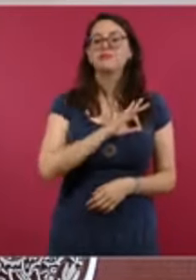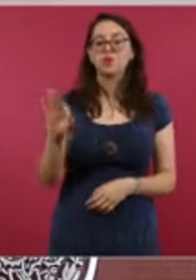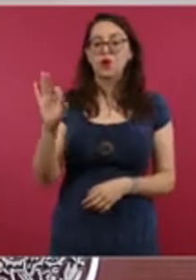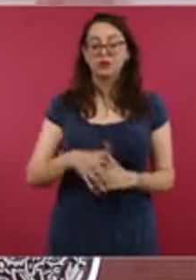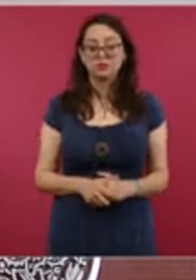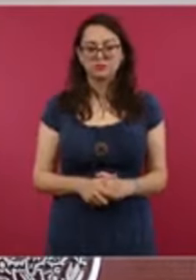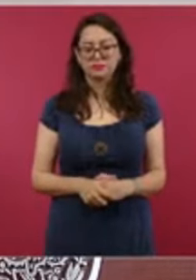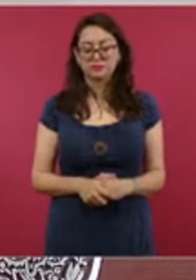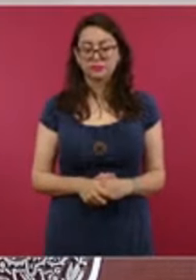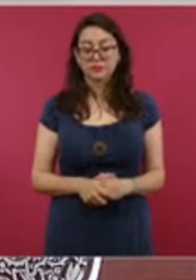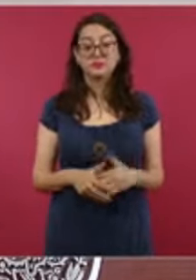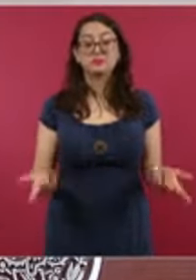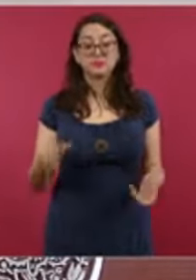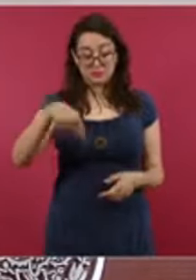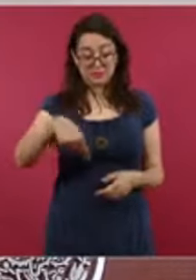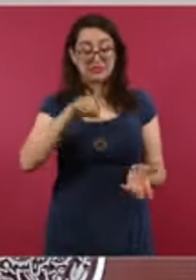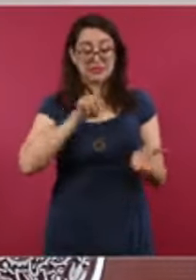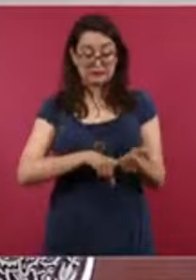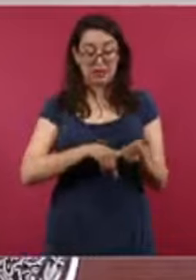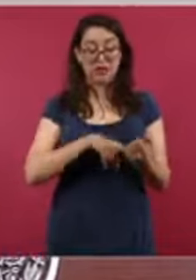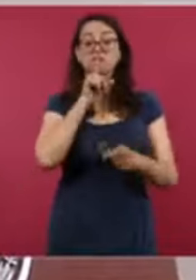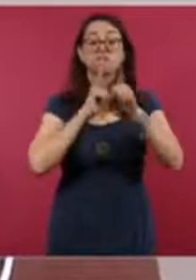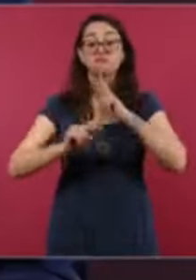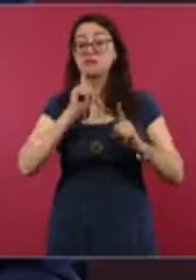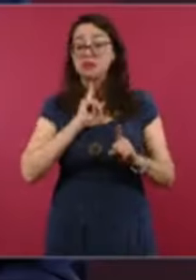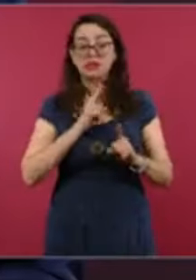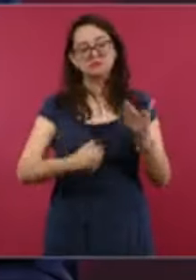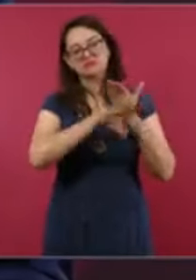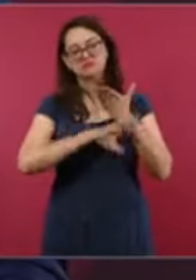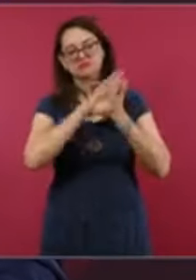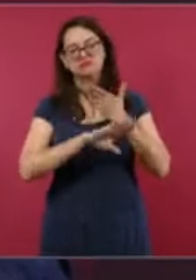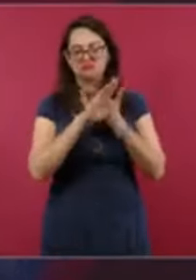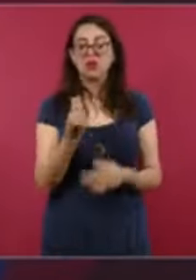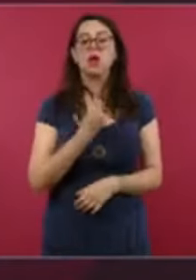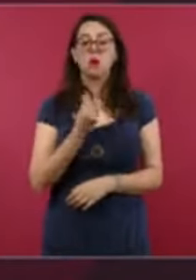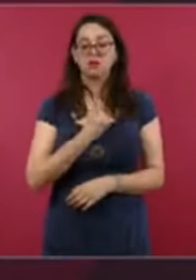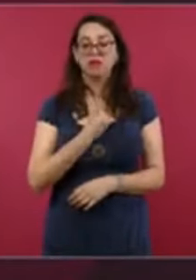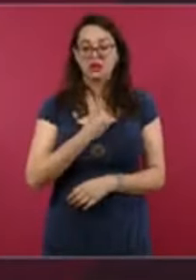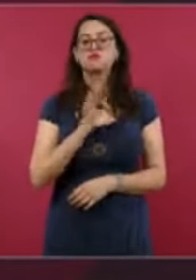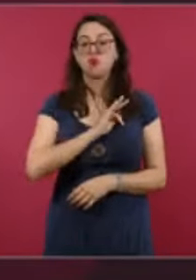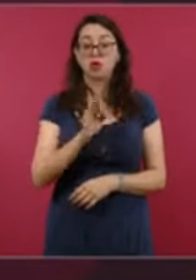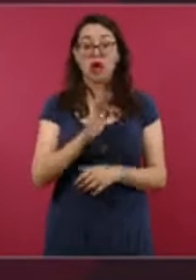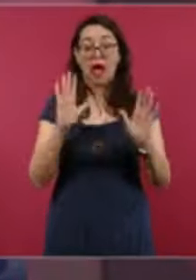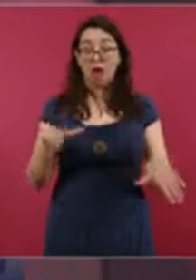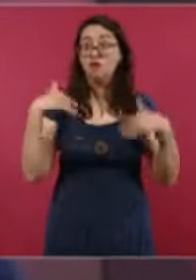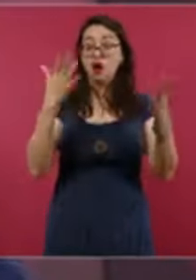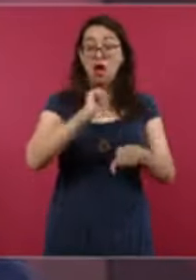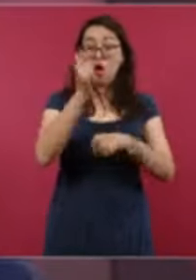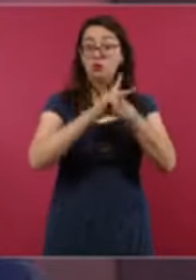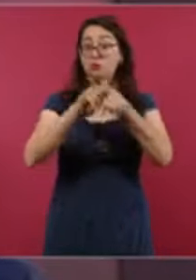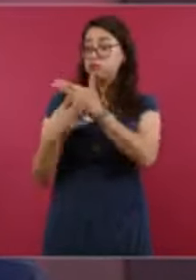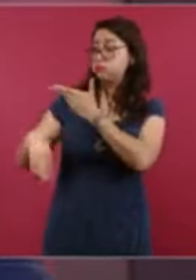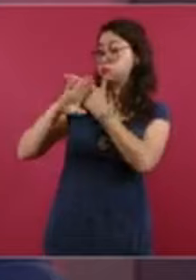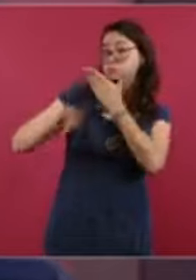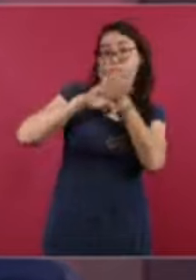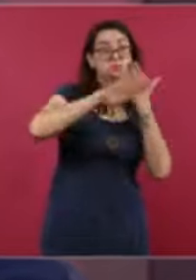calumnias, las que surgen en México y las que vienen del extranjero, como esa que echaron a